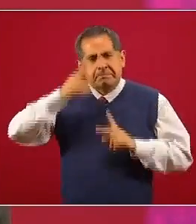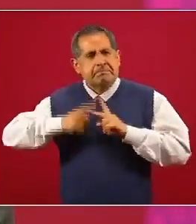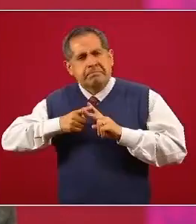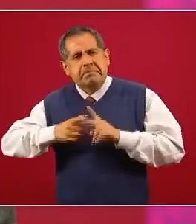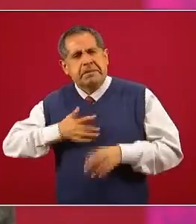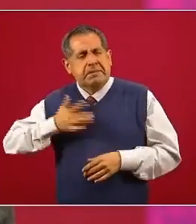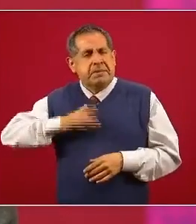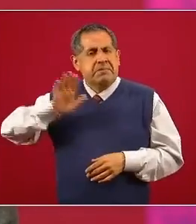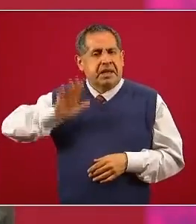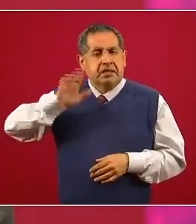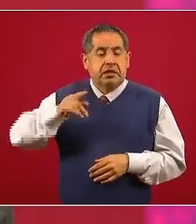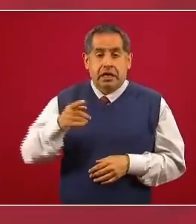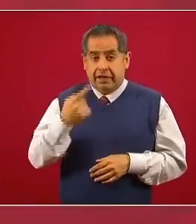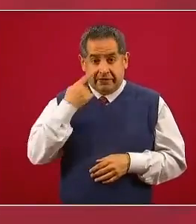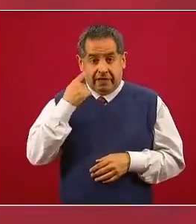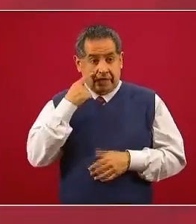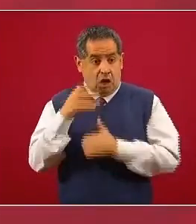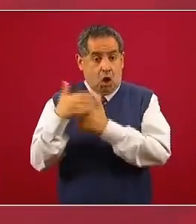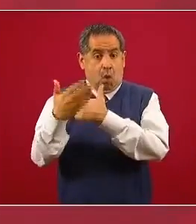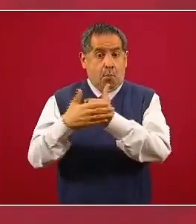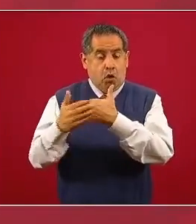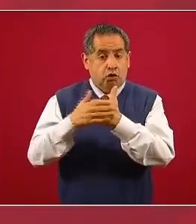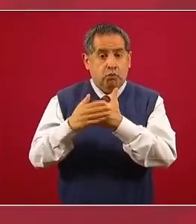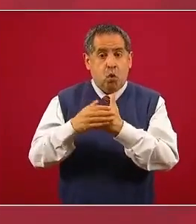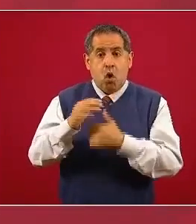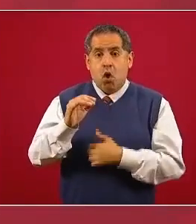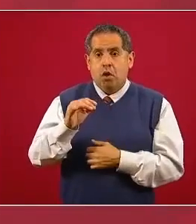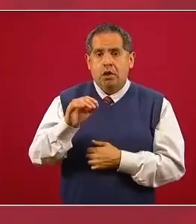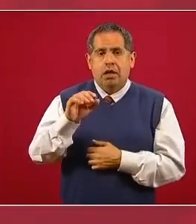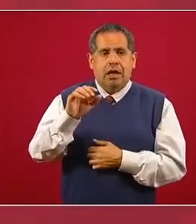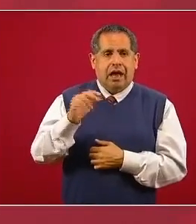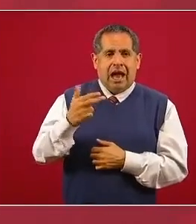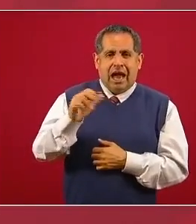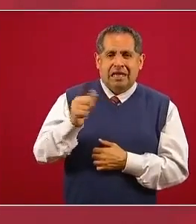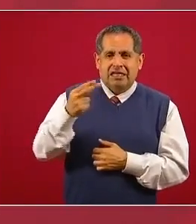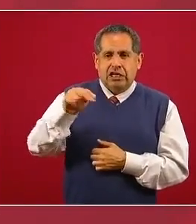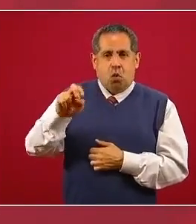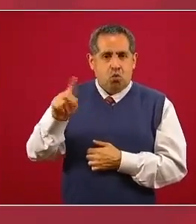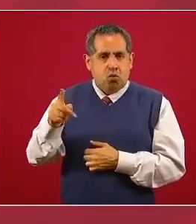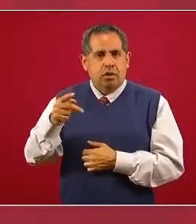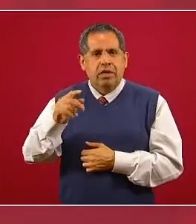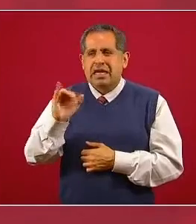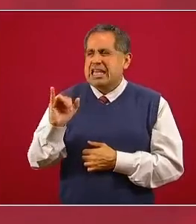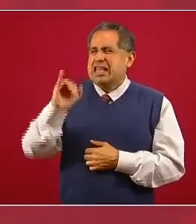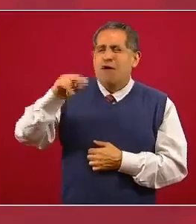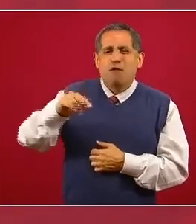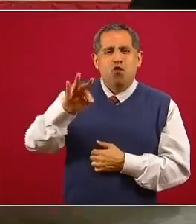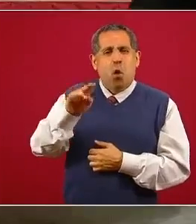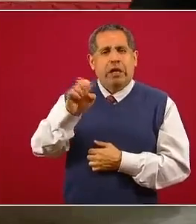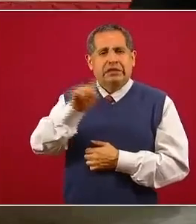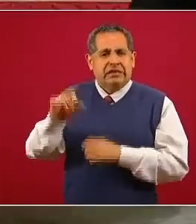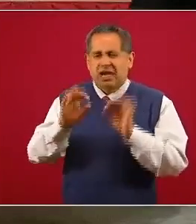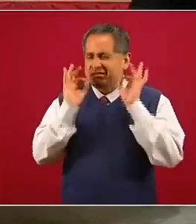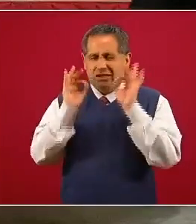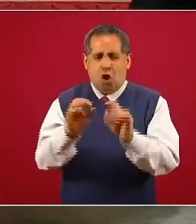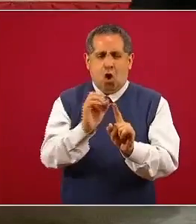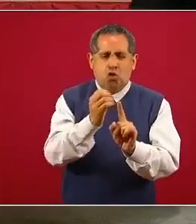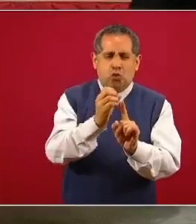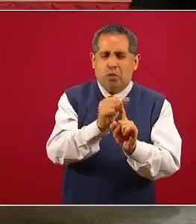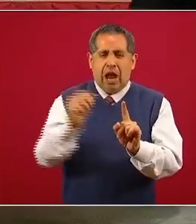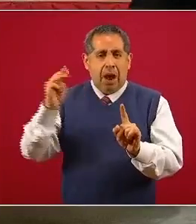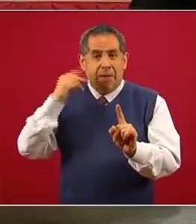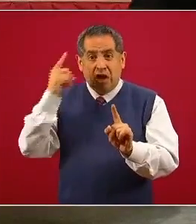de que cuando venga la temporada de influenza, esa no es predicción, esa es certeza, entre octubre y